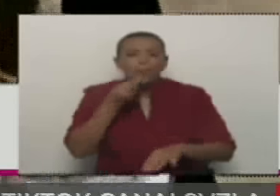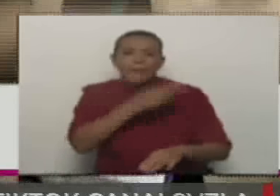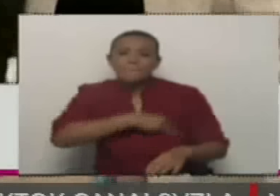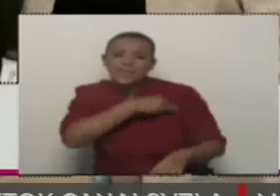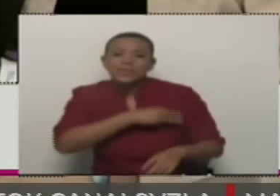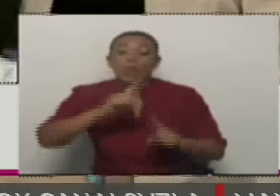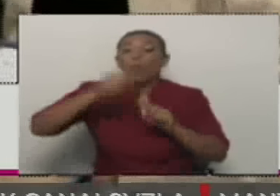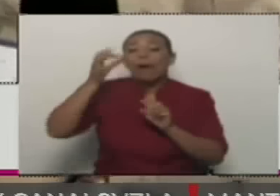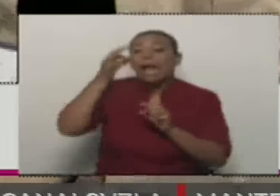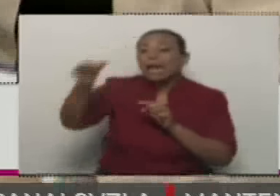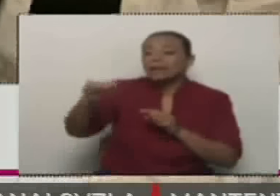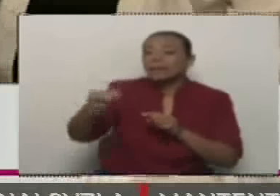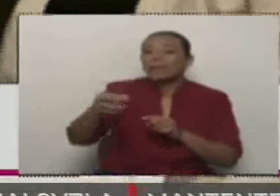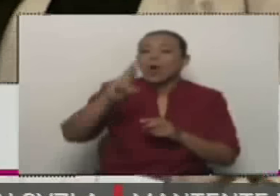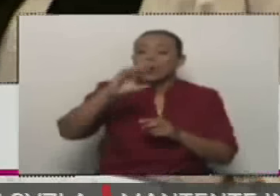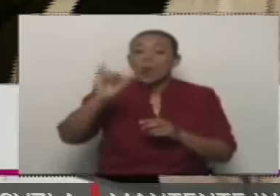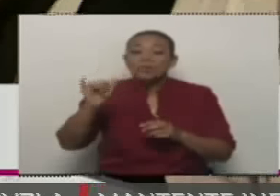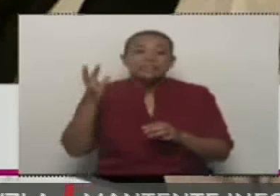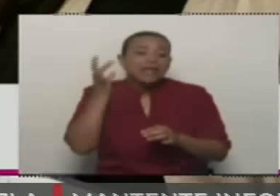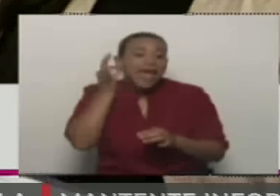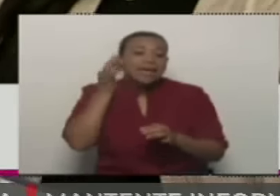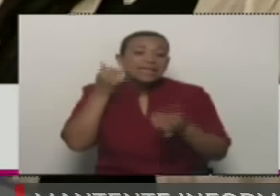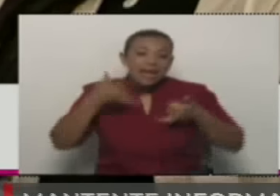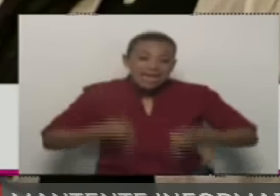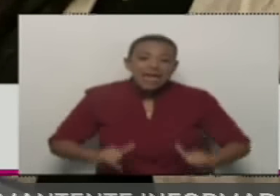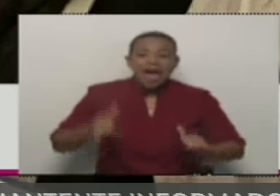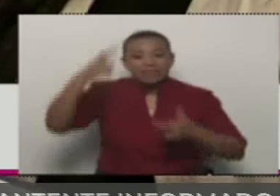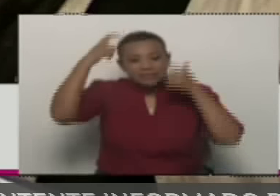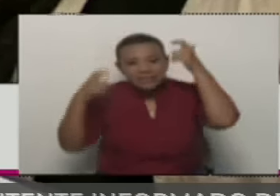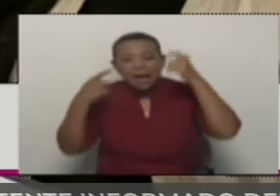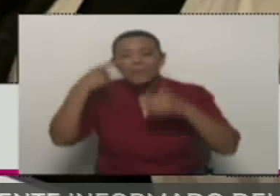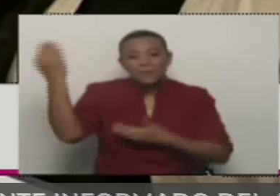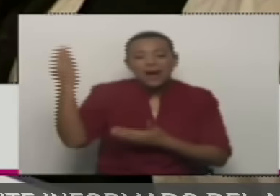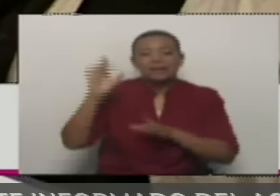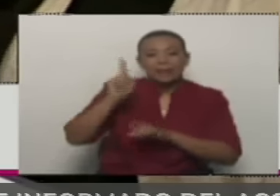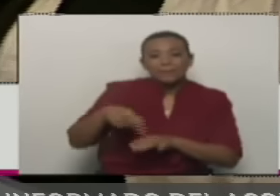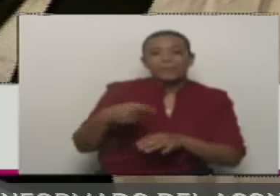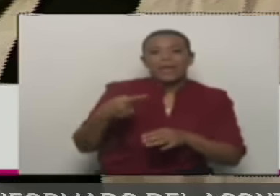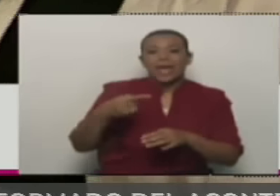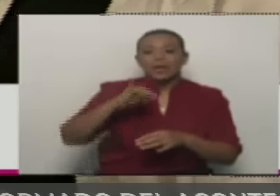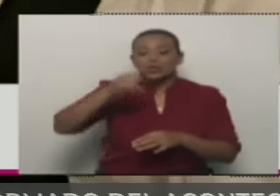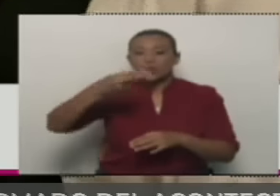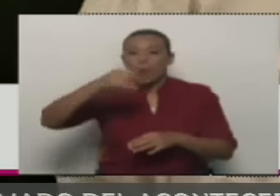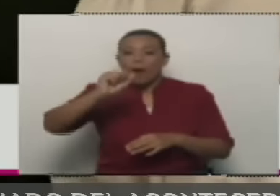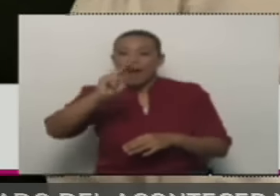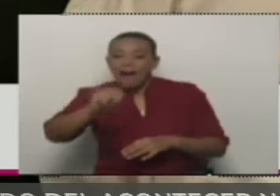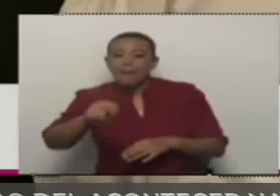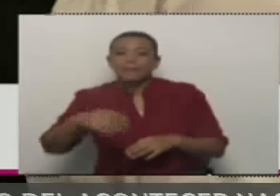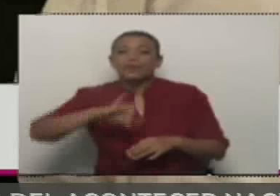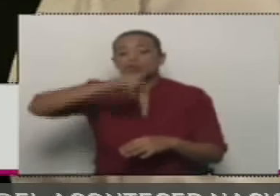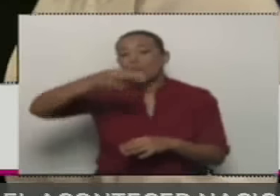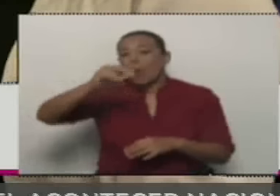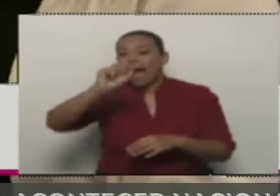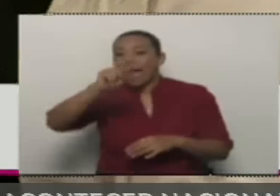Veo por allá a Rosinet Chávez, también Joan Contreras, Joana